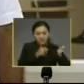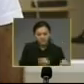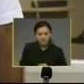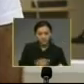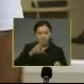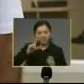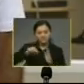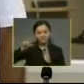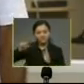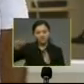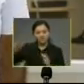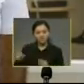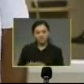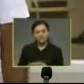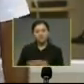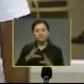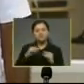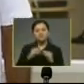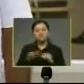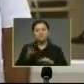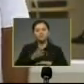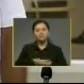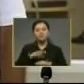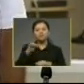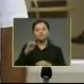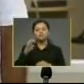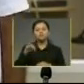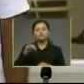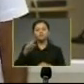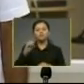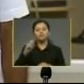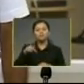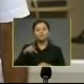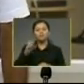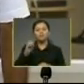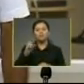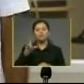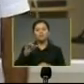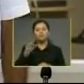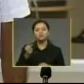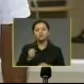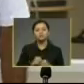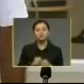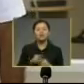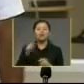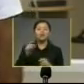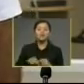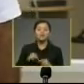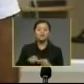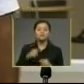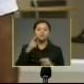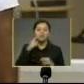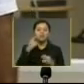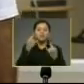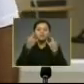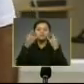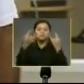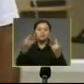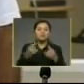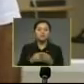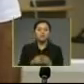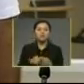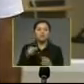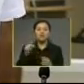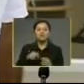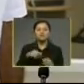frecuencias. Se ha hablado de los monopolios, de las vinculaciones. Claro, aquí hay un problema. Es que el espectro electromagnético es